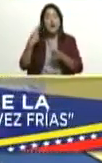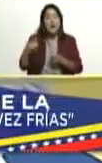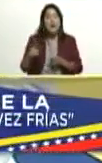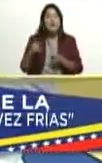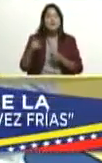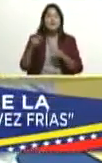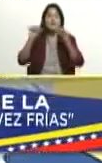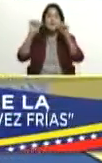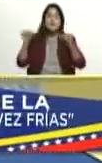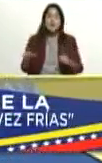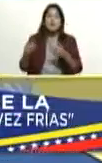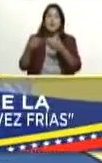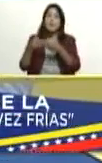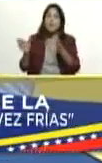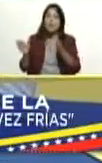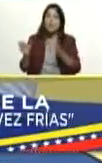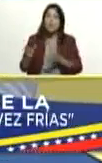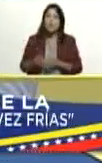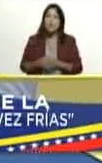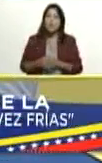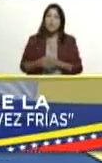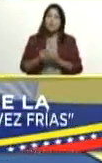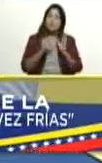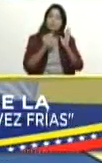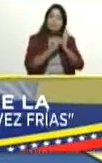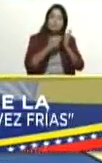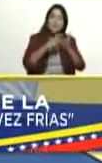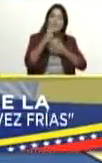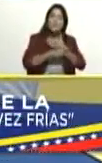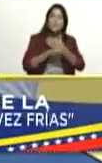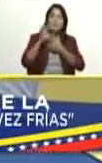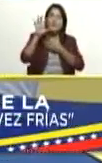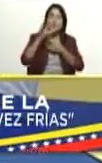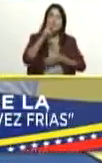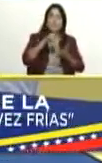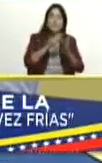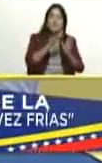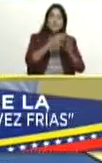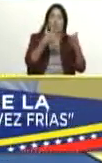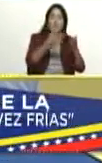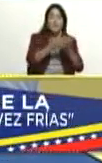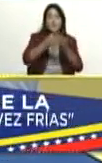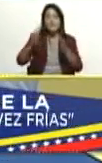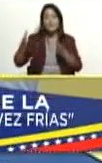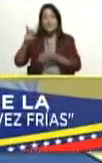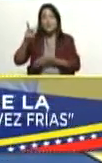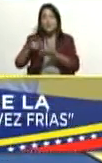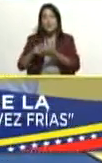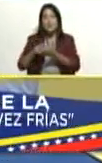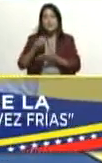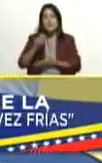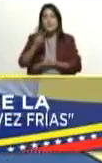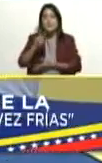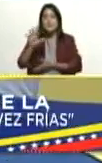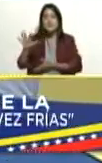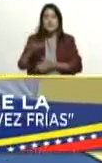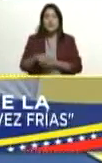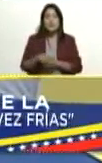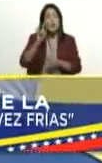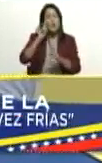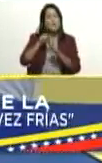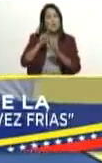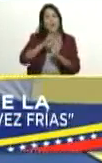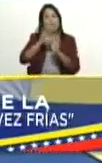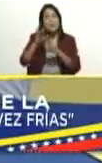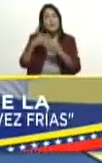de la mano con el Plan de la Patria 2019 2025 en pro de la